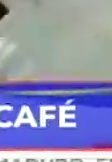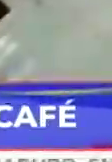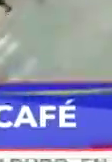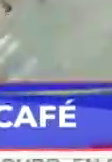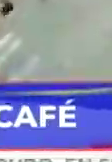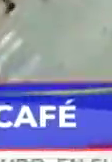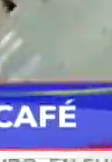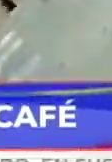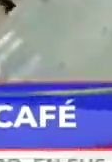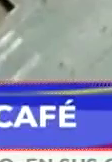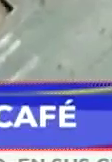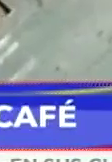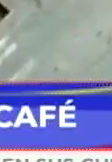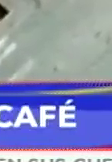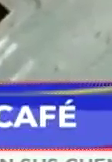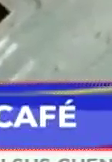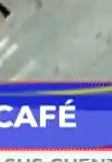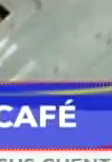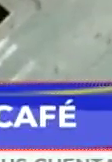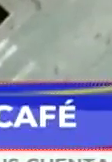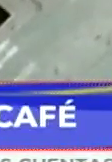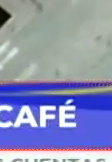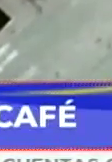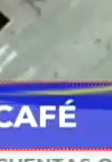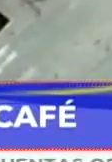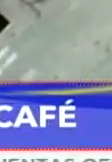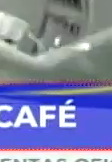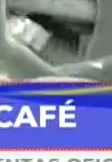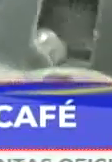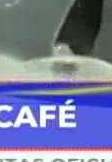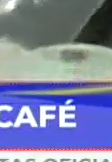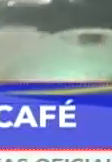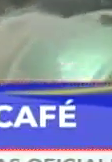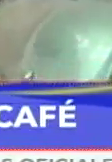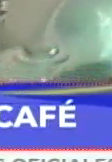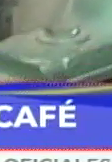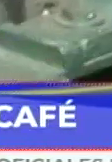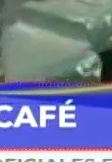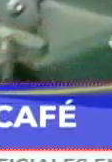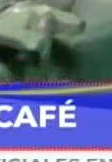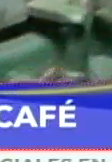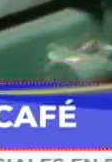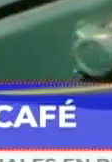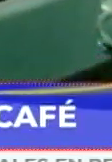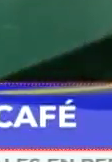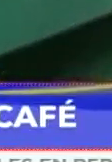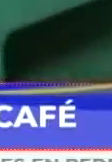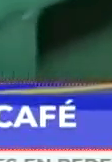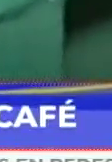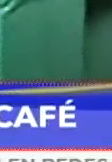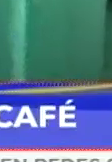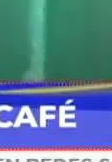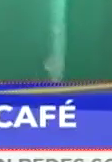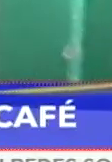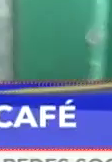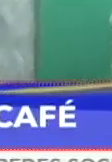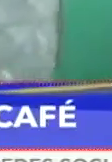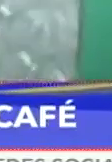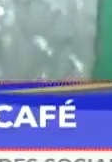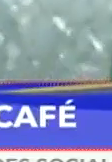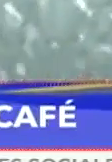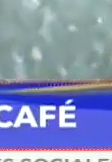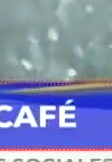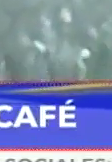Carlos Luis Rivero, Superintendente Nacional de Cooperativas. Gracias, David.